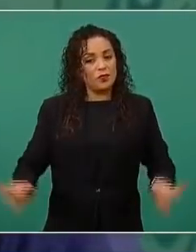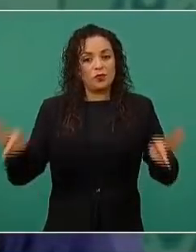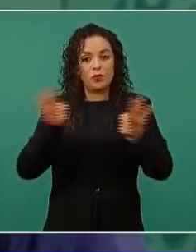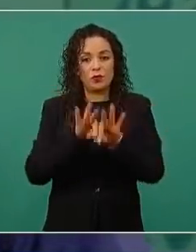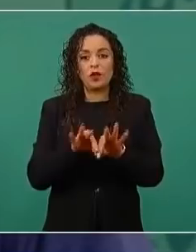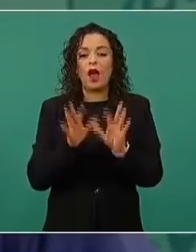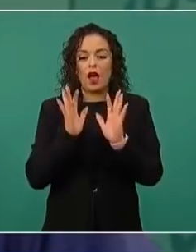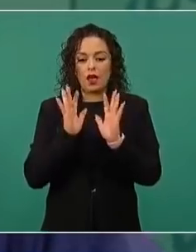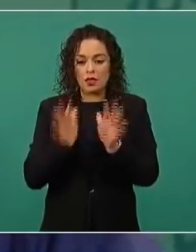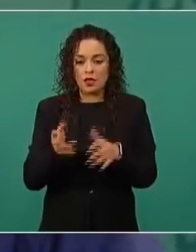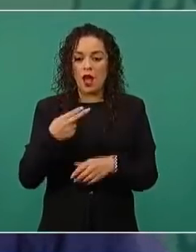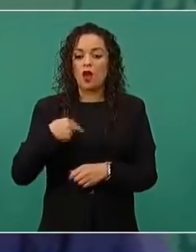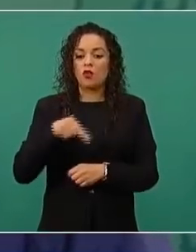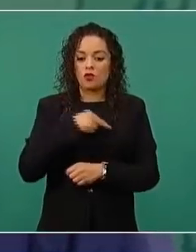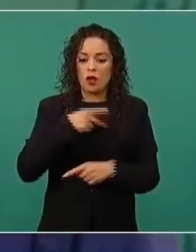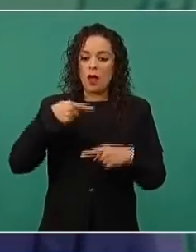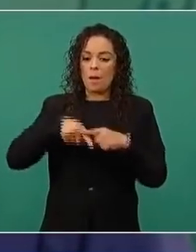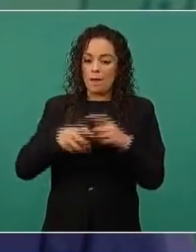revisión